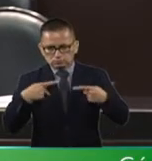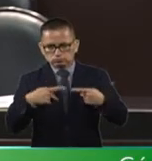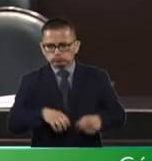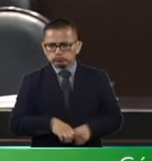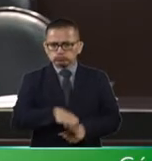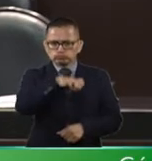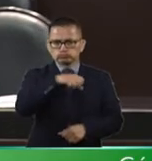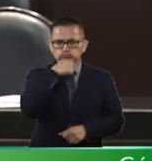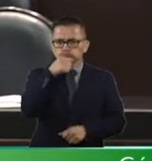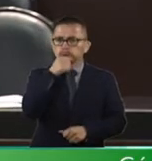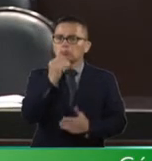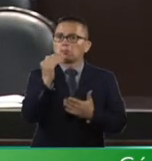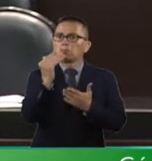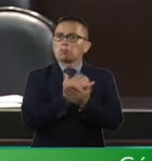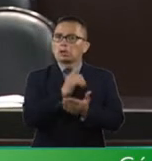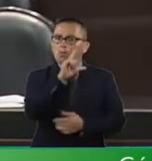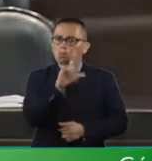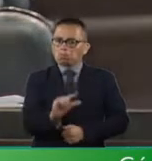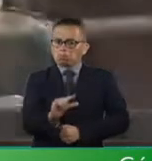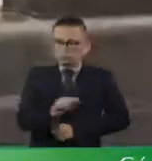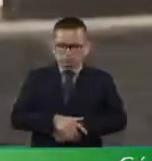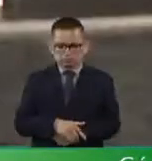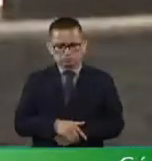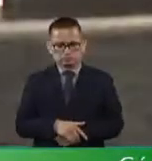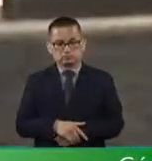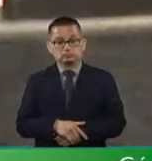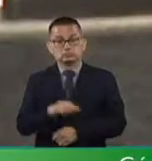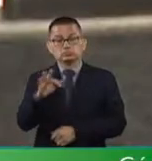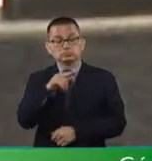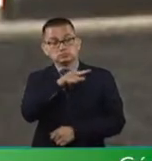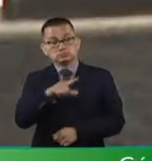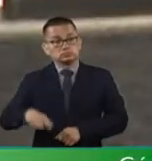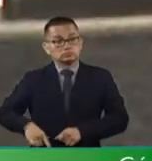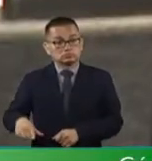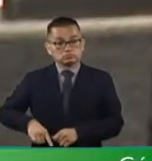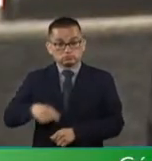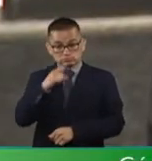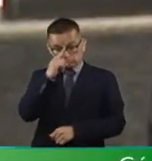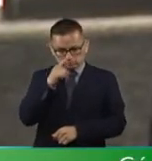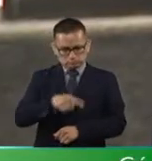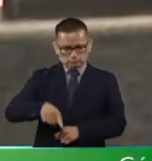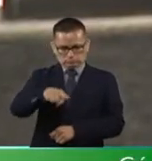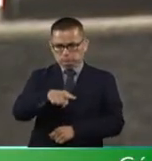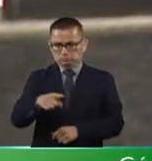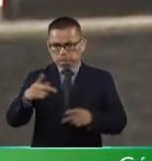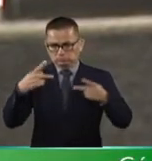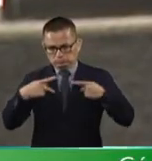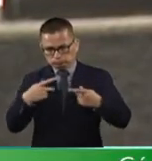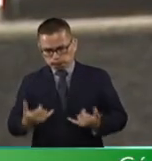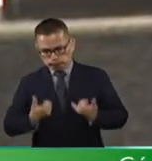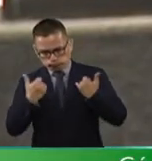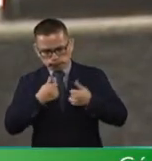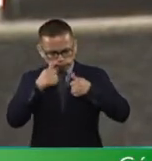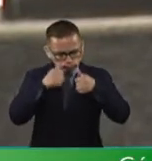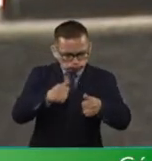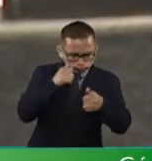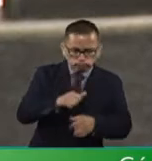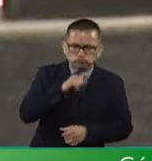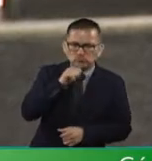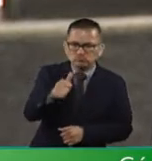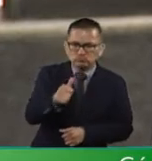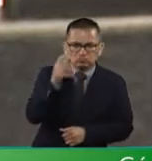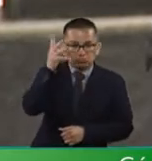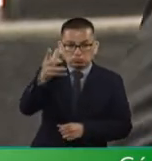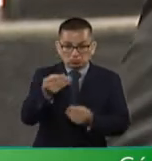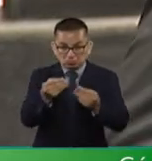gobierno empeña la salud de las próximas generaciones de las y los jóvenes si un gobierno lastima la naturaleza y nuestro entorno